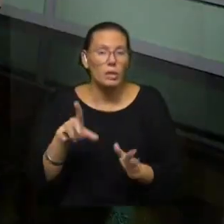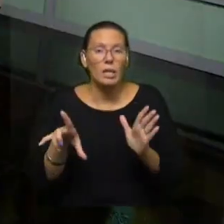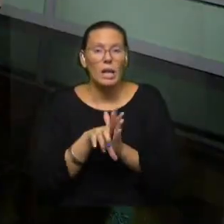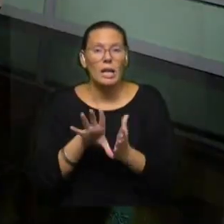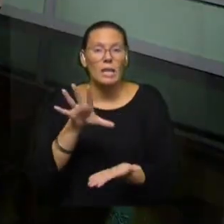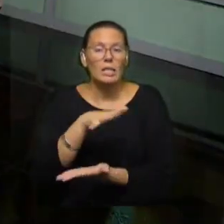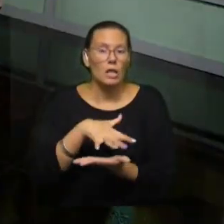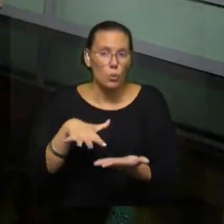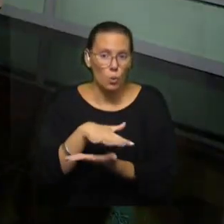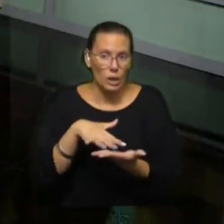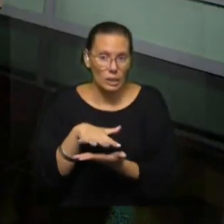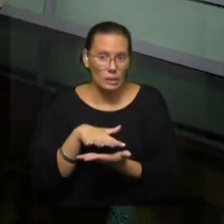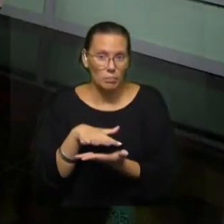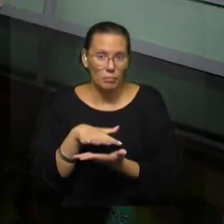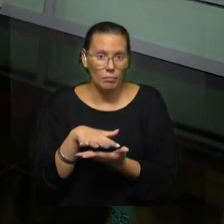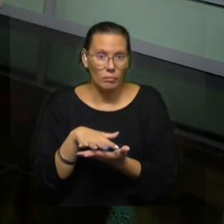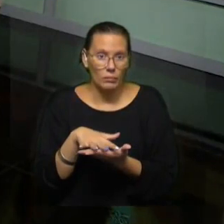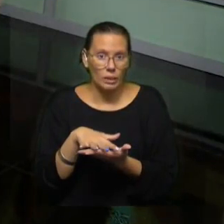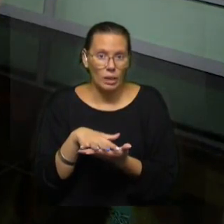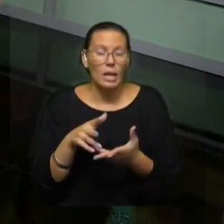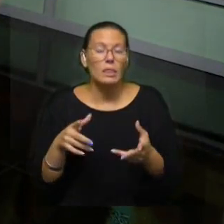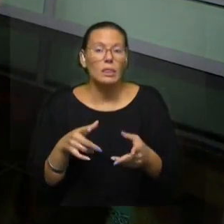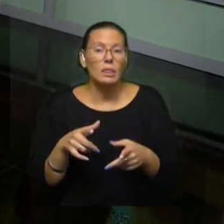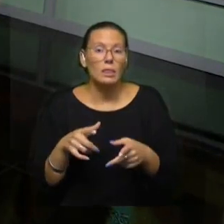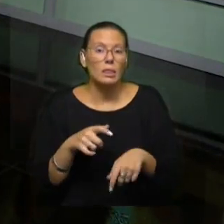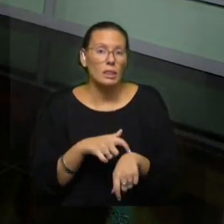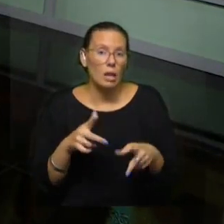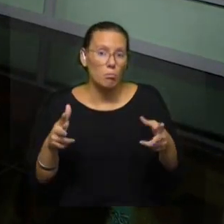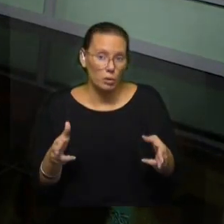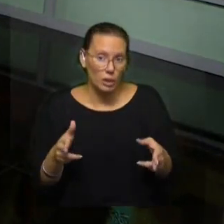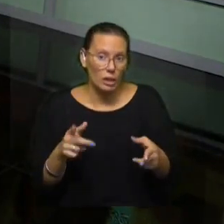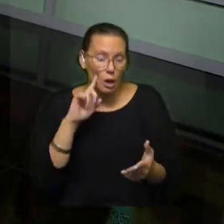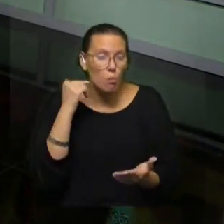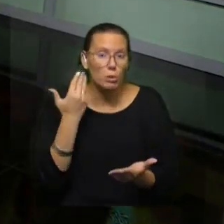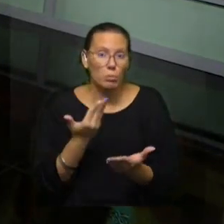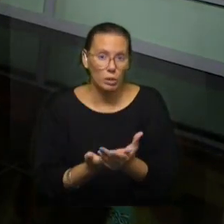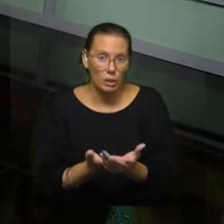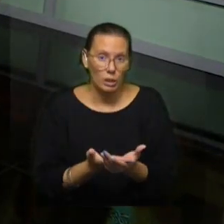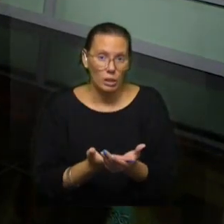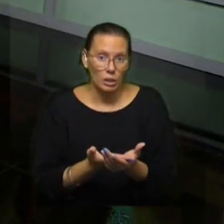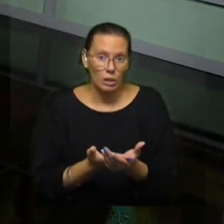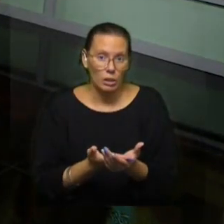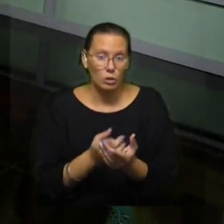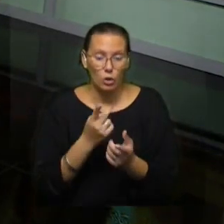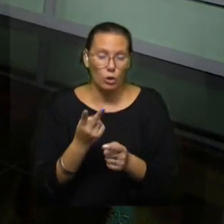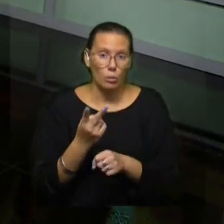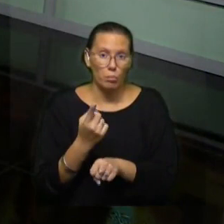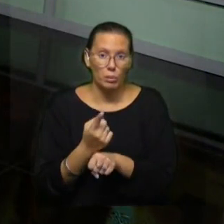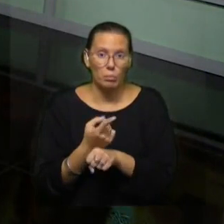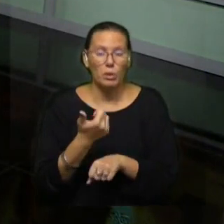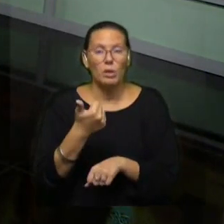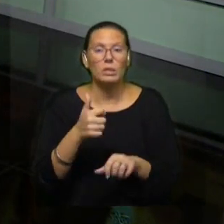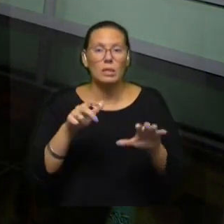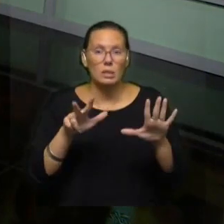Noelia, el marco temporal que admite, digamos, o que propone, están dos planos primero, que es el del